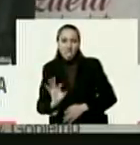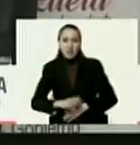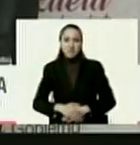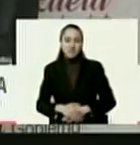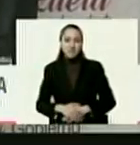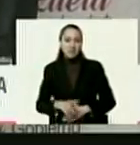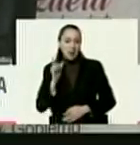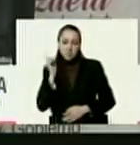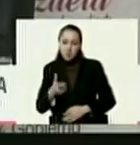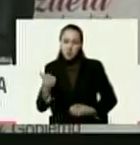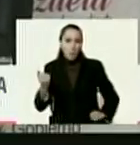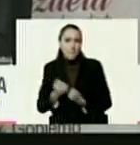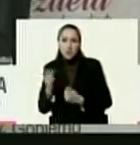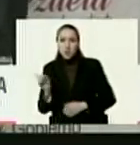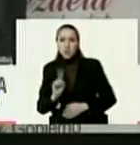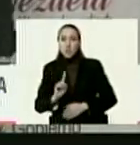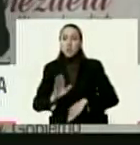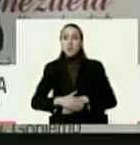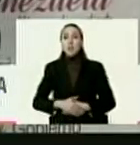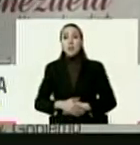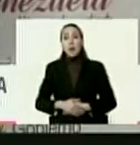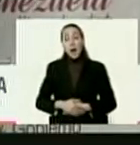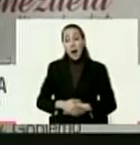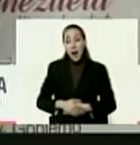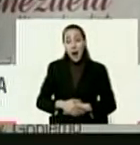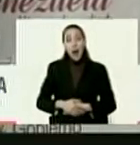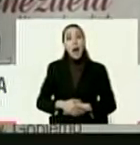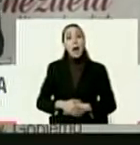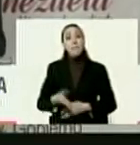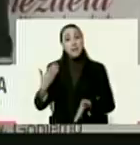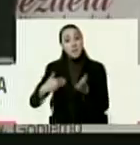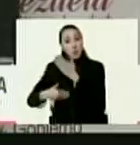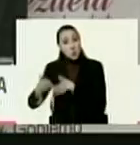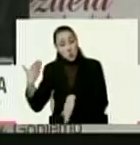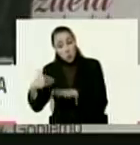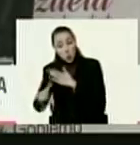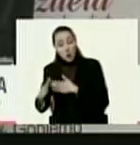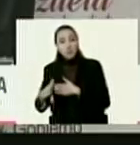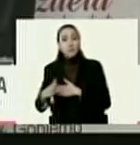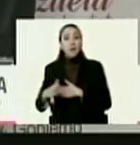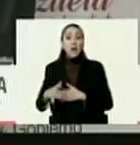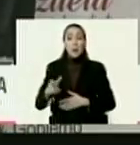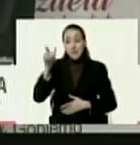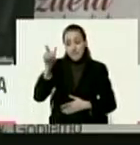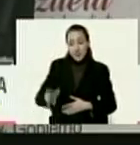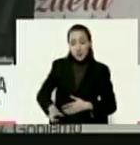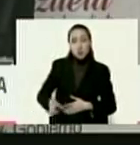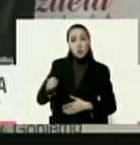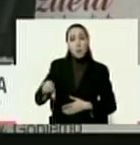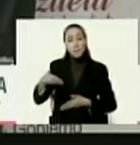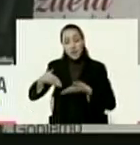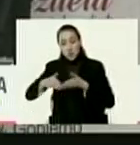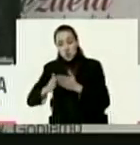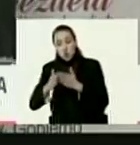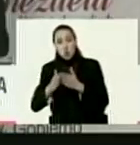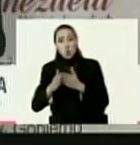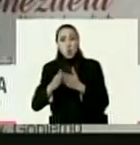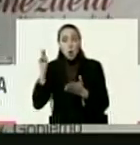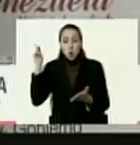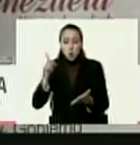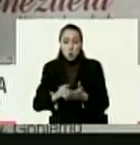aquel loco que creía que movía los barcos en las costas y en el Golfo de Corintio, Guaidó cree que es presidente de la